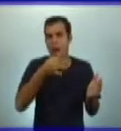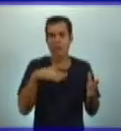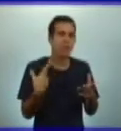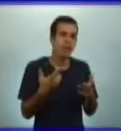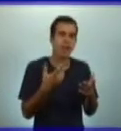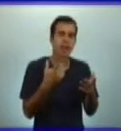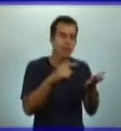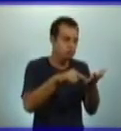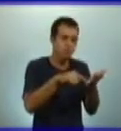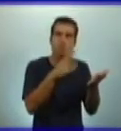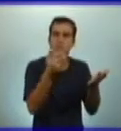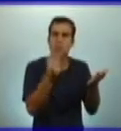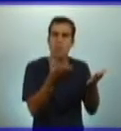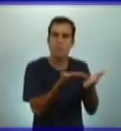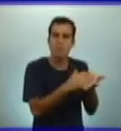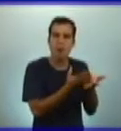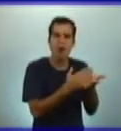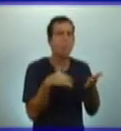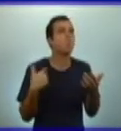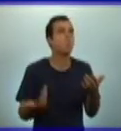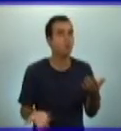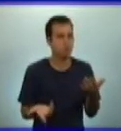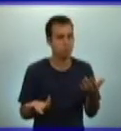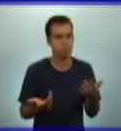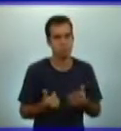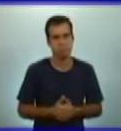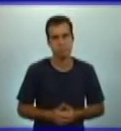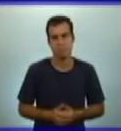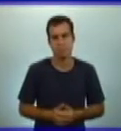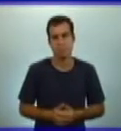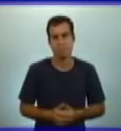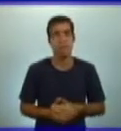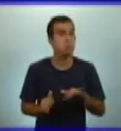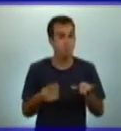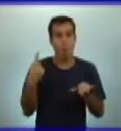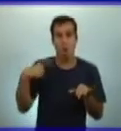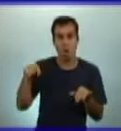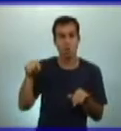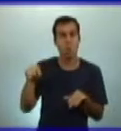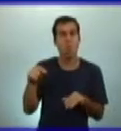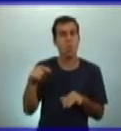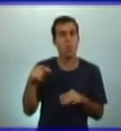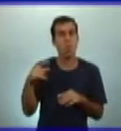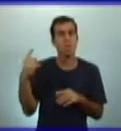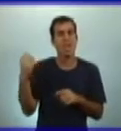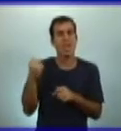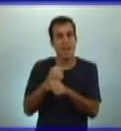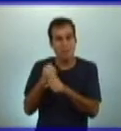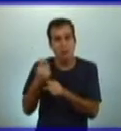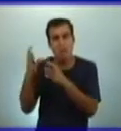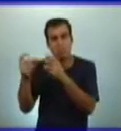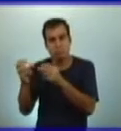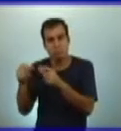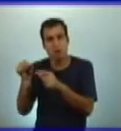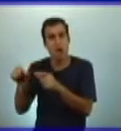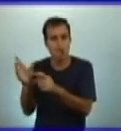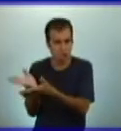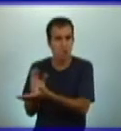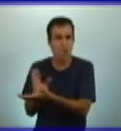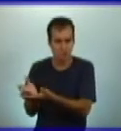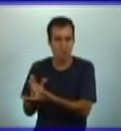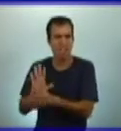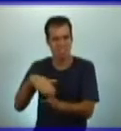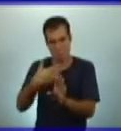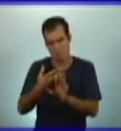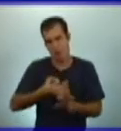también tienen ejercicios de este tipo en su cuaderno de trabajo, que también ahorita le vamos a estar enmarcando las páginas con las